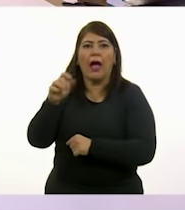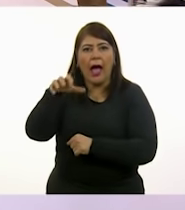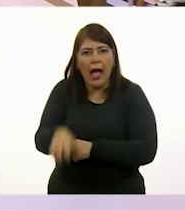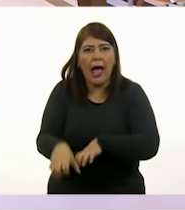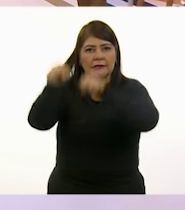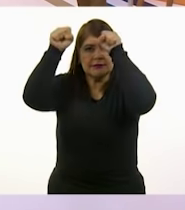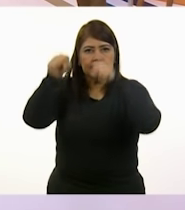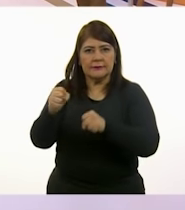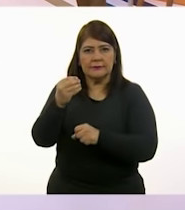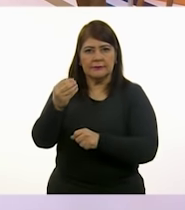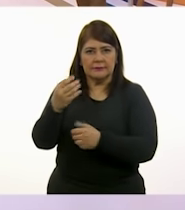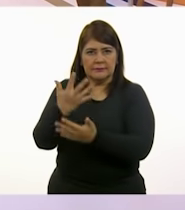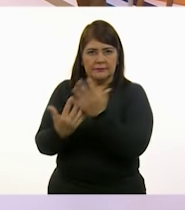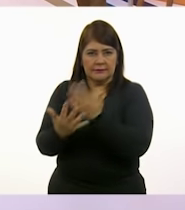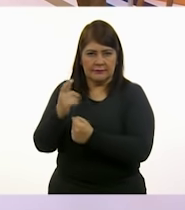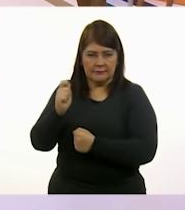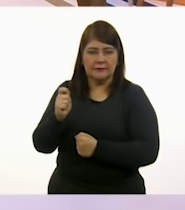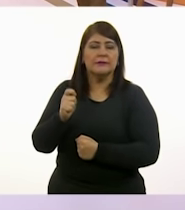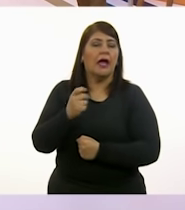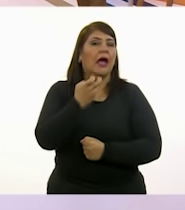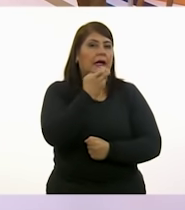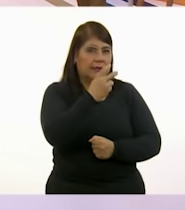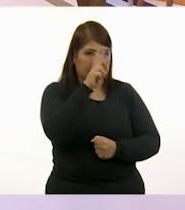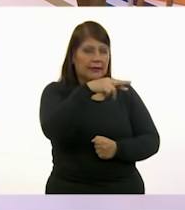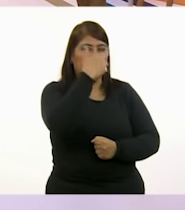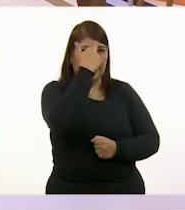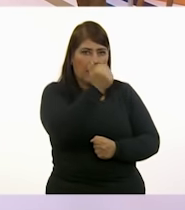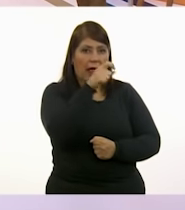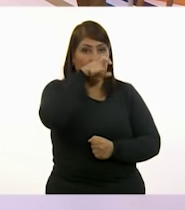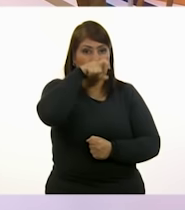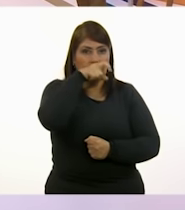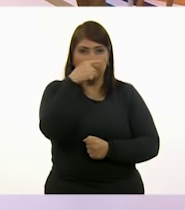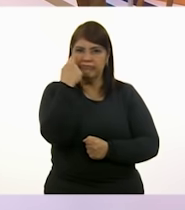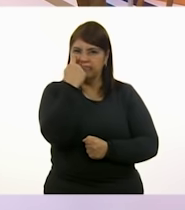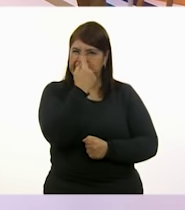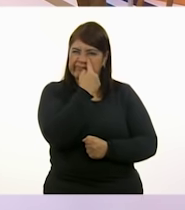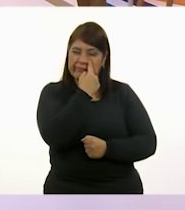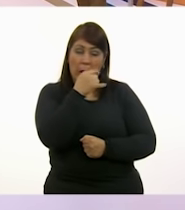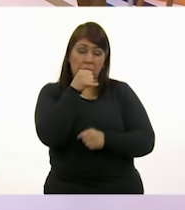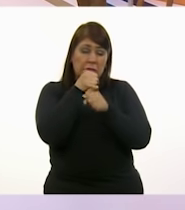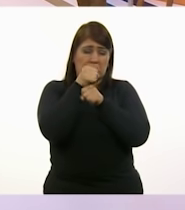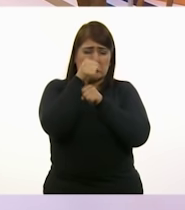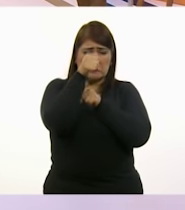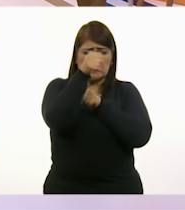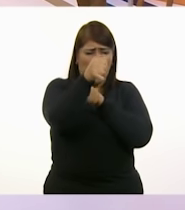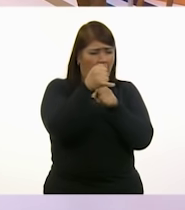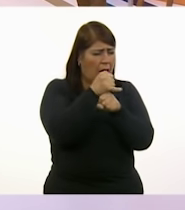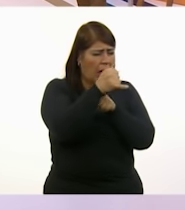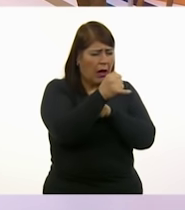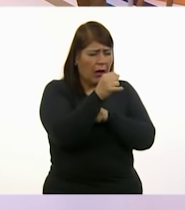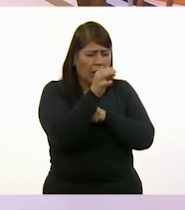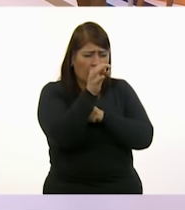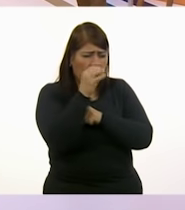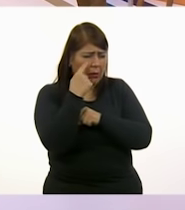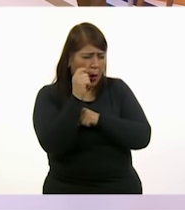tienen una visión increíble Pueden ver a largas distancias presas muy pequeñas como un conejo o un